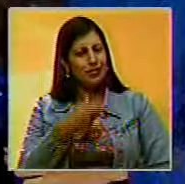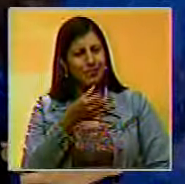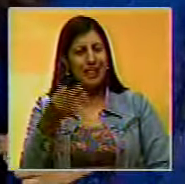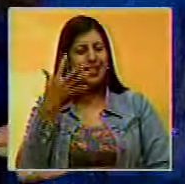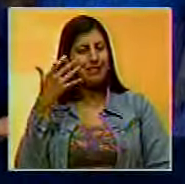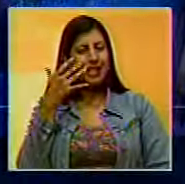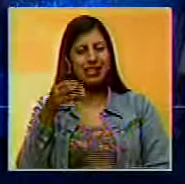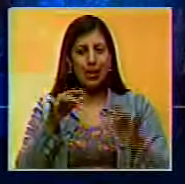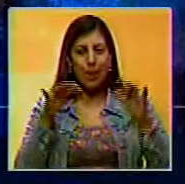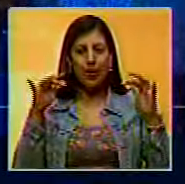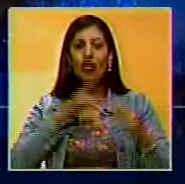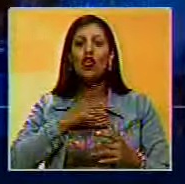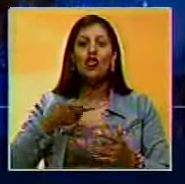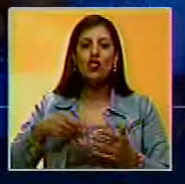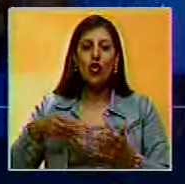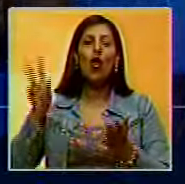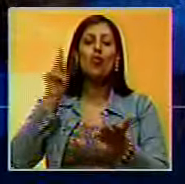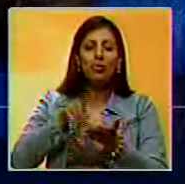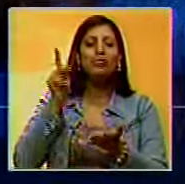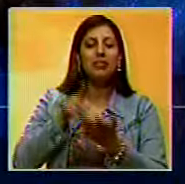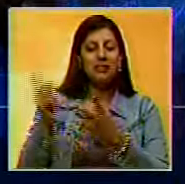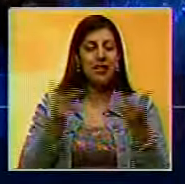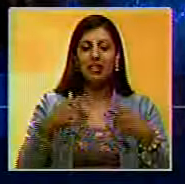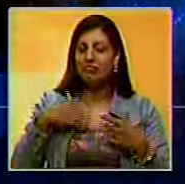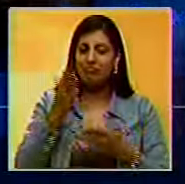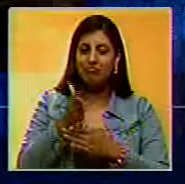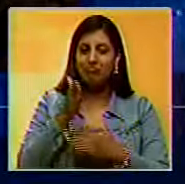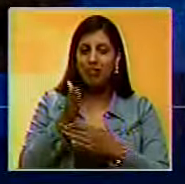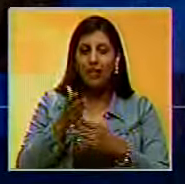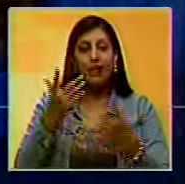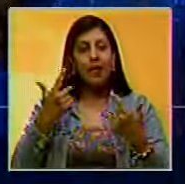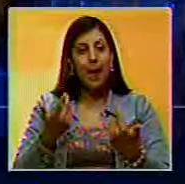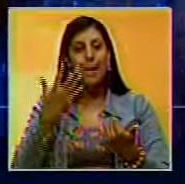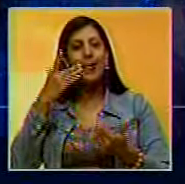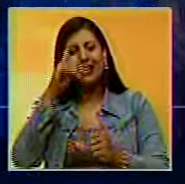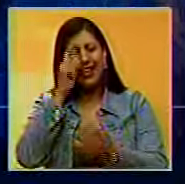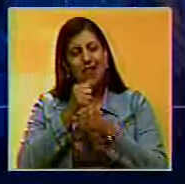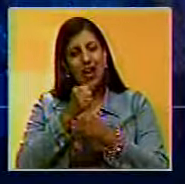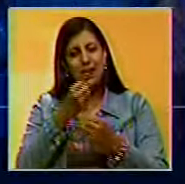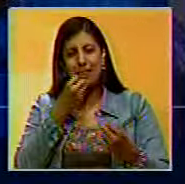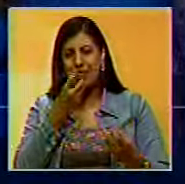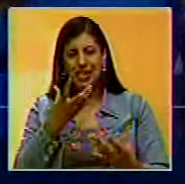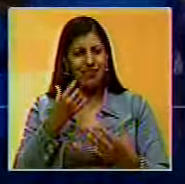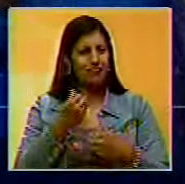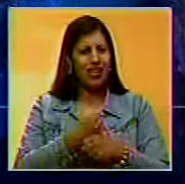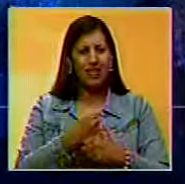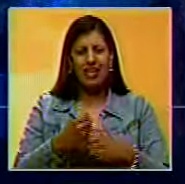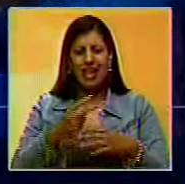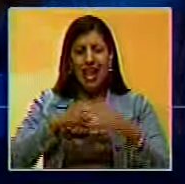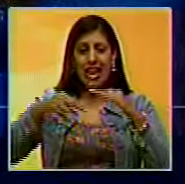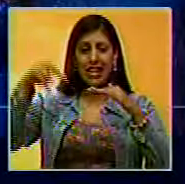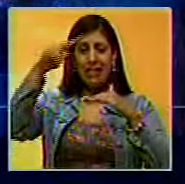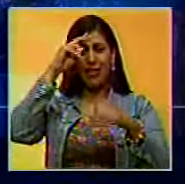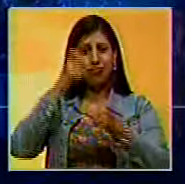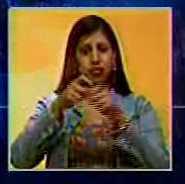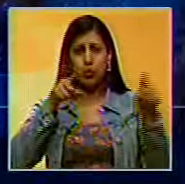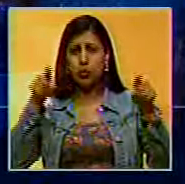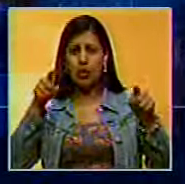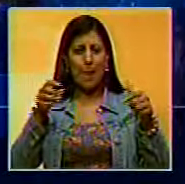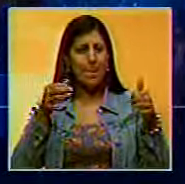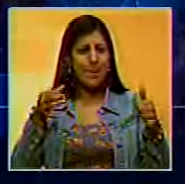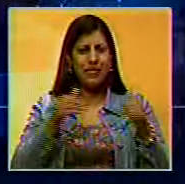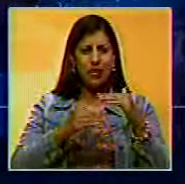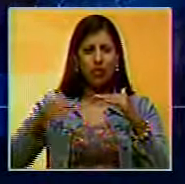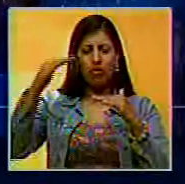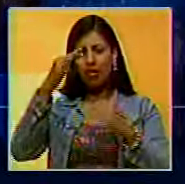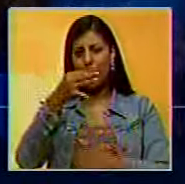experiencia maravillosa. Lo haría una y mil veces. Qué trabajo tan bien hecho, qué nivel de producción tan